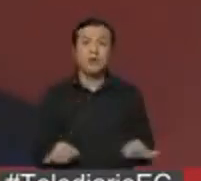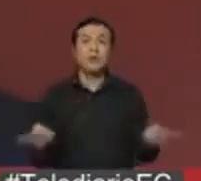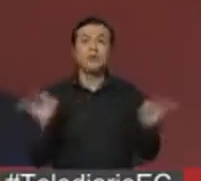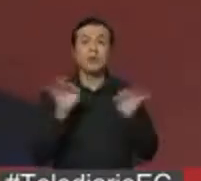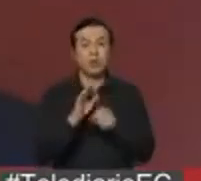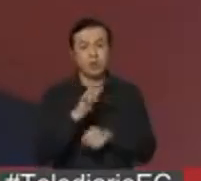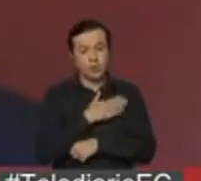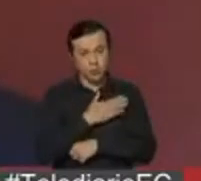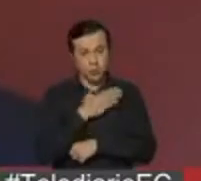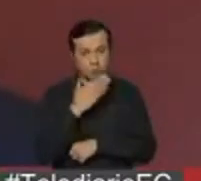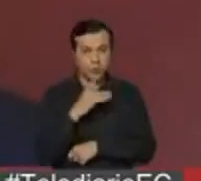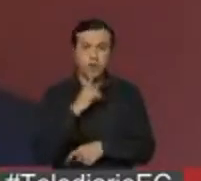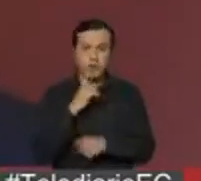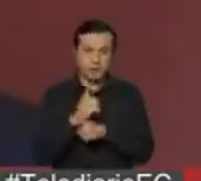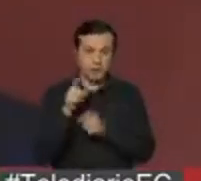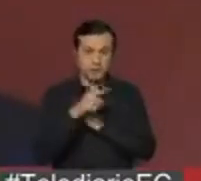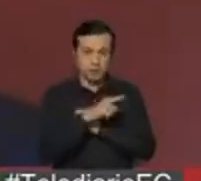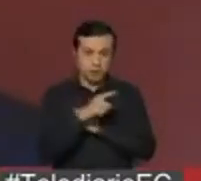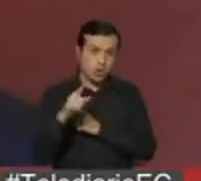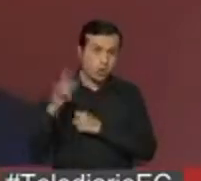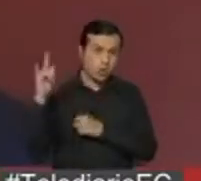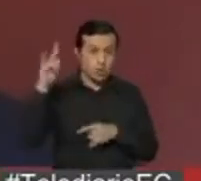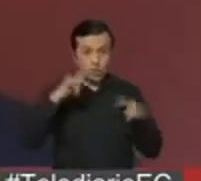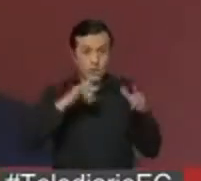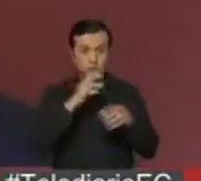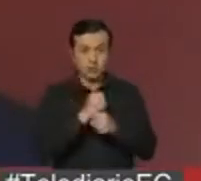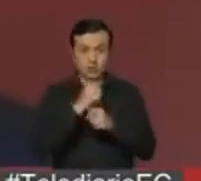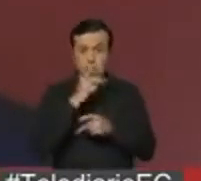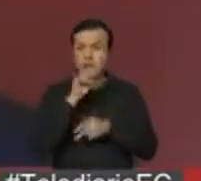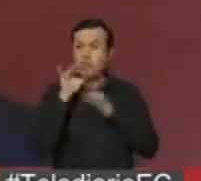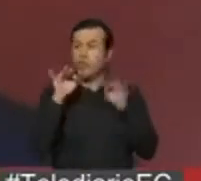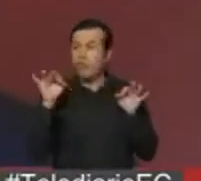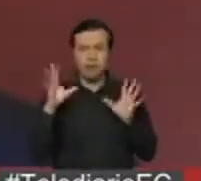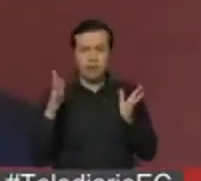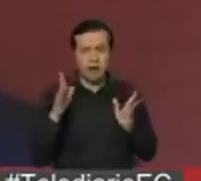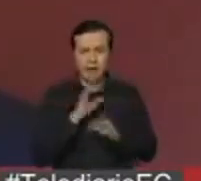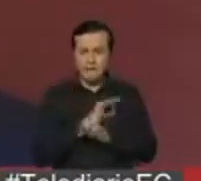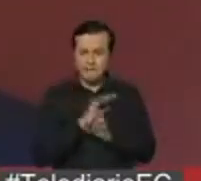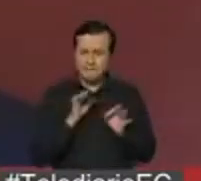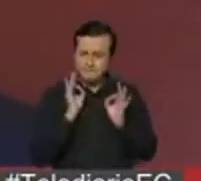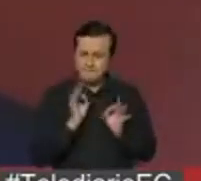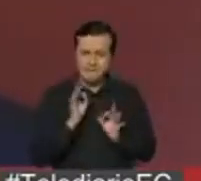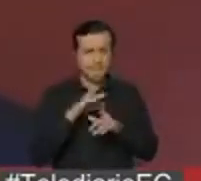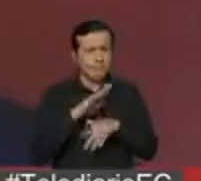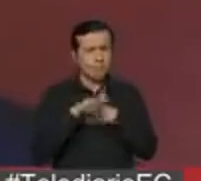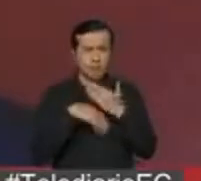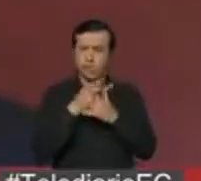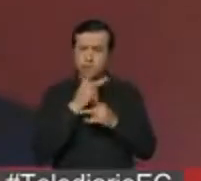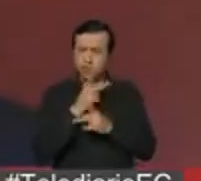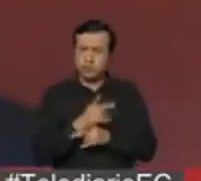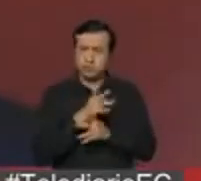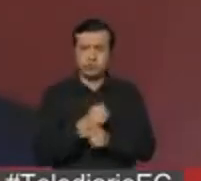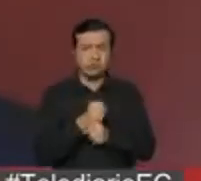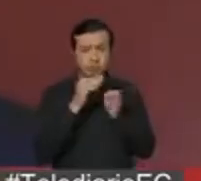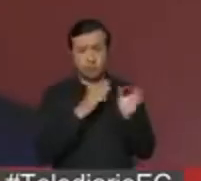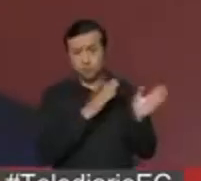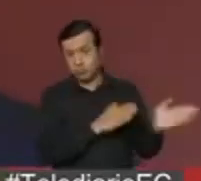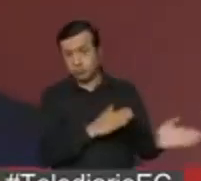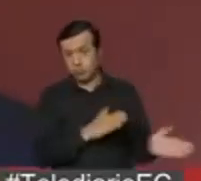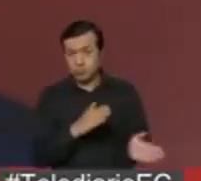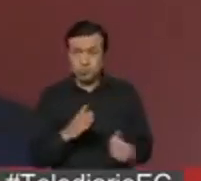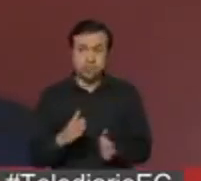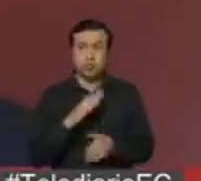confianza del pasajero de que volar es seguro, de que no se va a contagiar en los aviones, por todas las medidas de seguridad, de bioseguridad que se han tomado, por